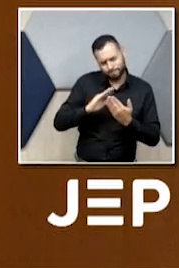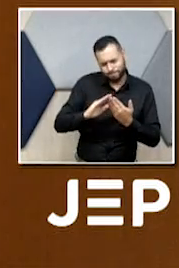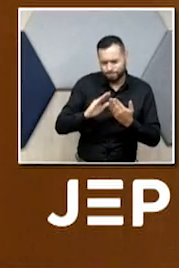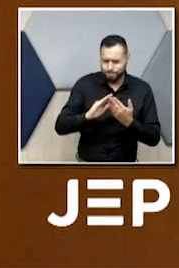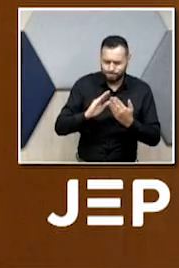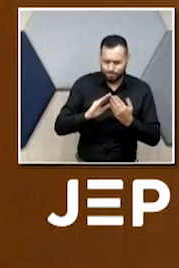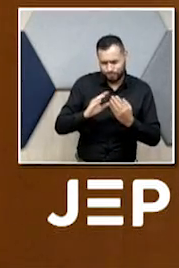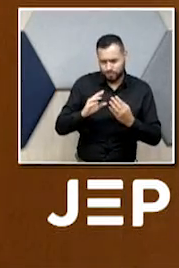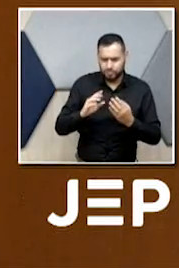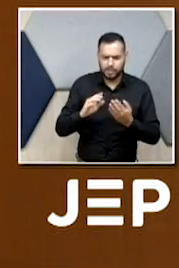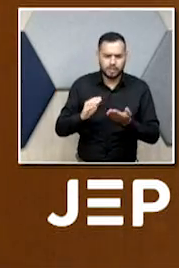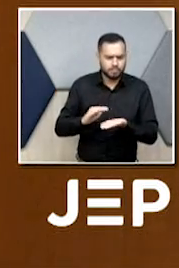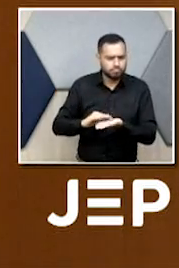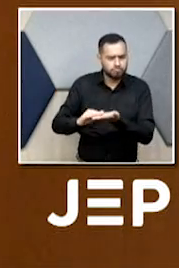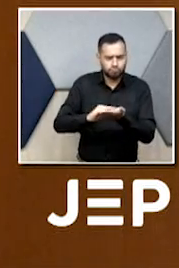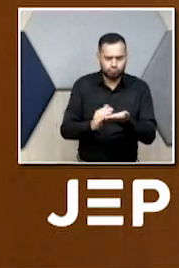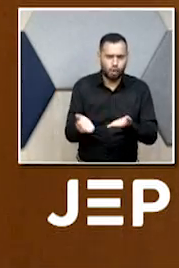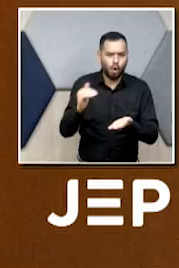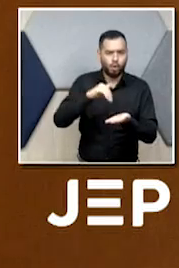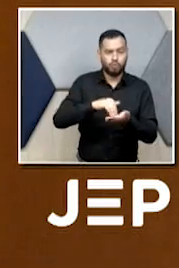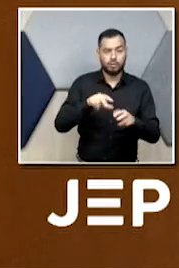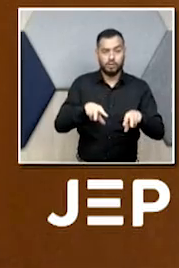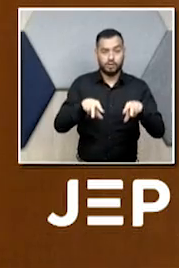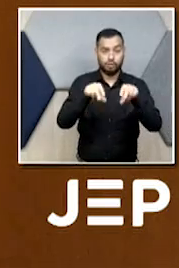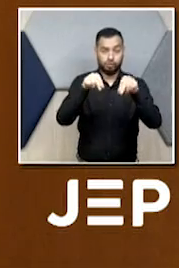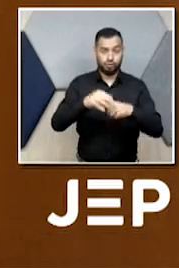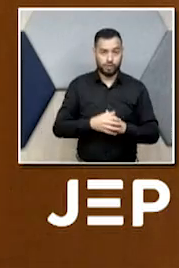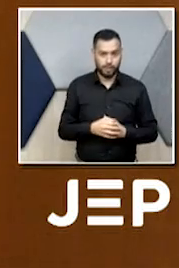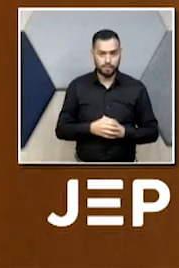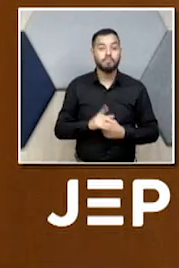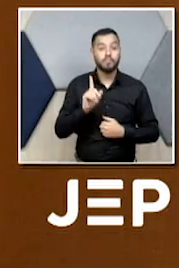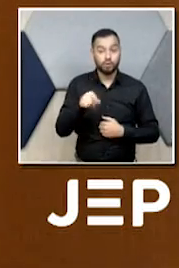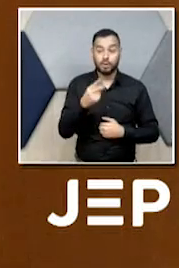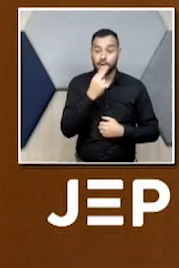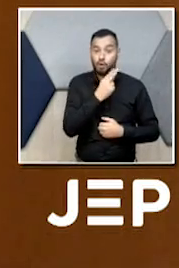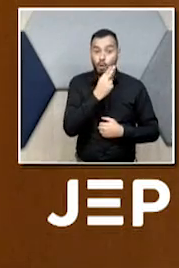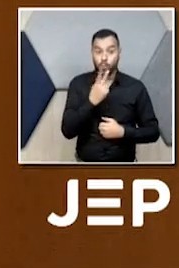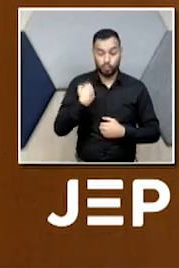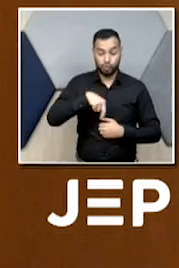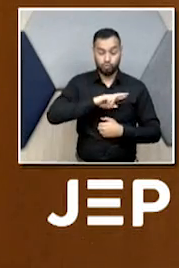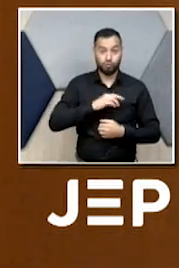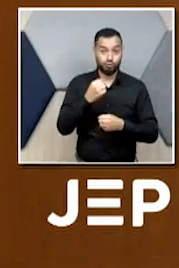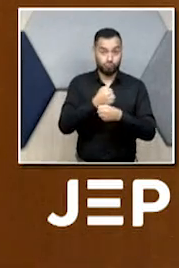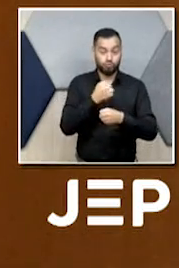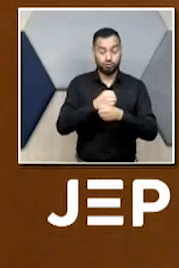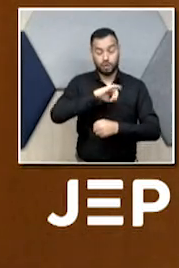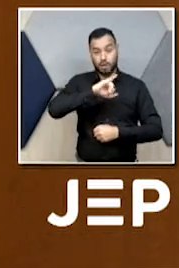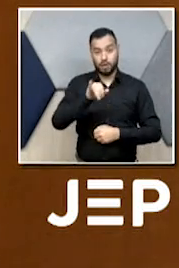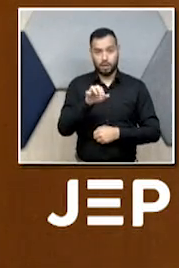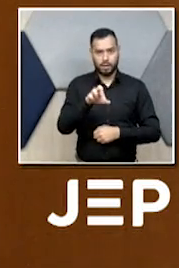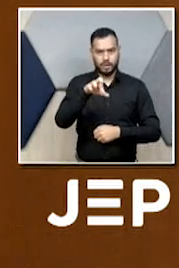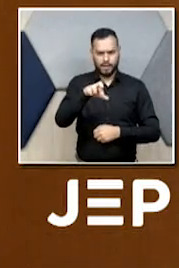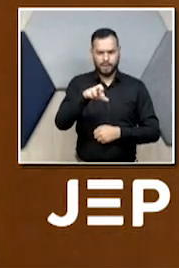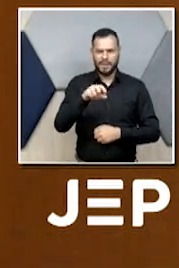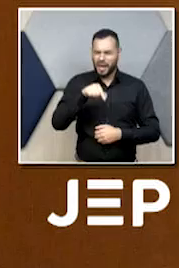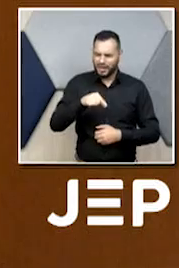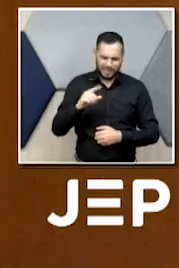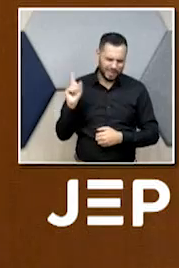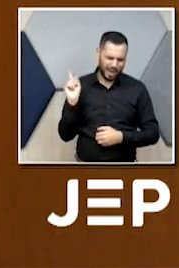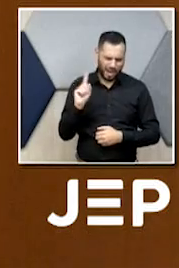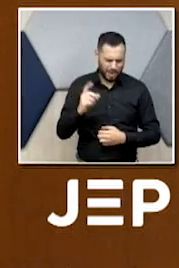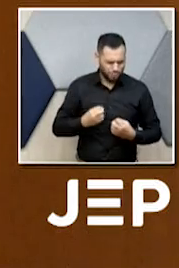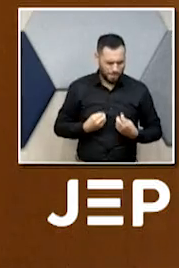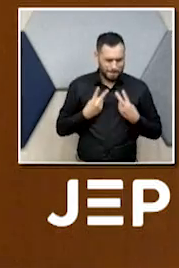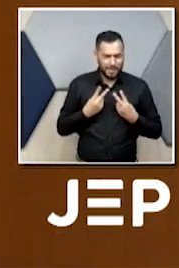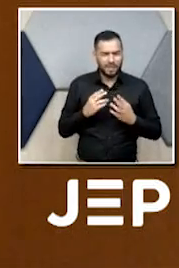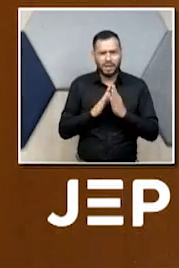Pero también un compromiso frente a quienes trabajamos en esta jurisdicción y dejamos aquí la vida con la esperanza de